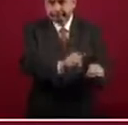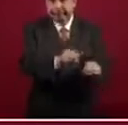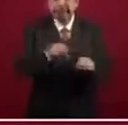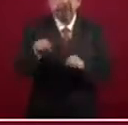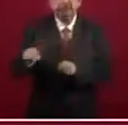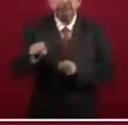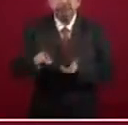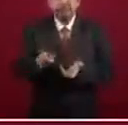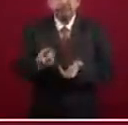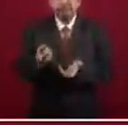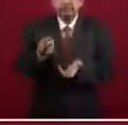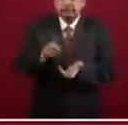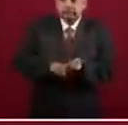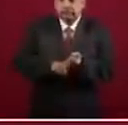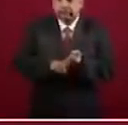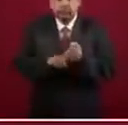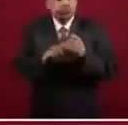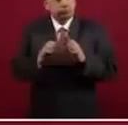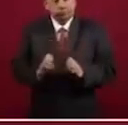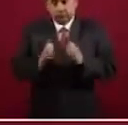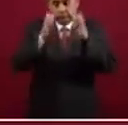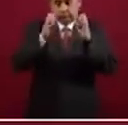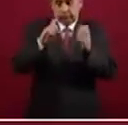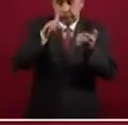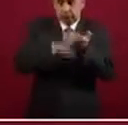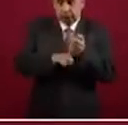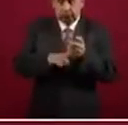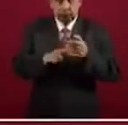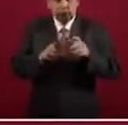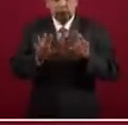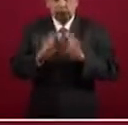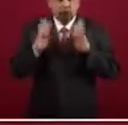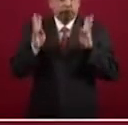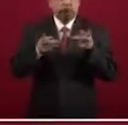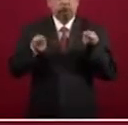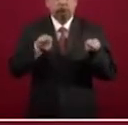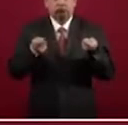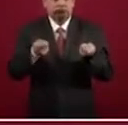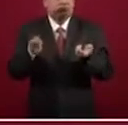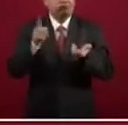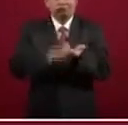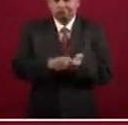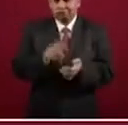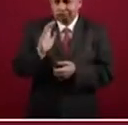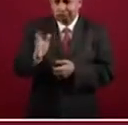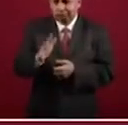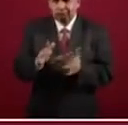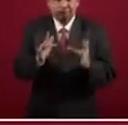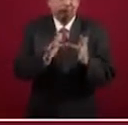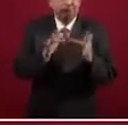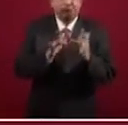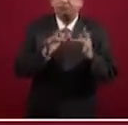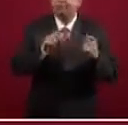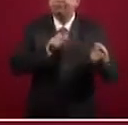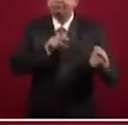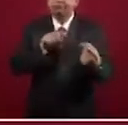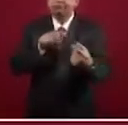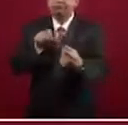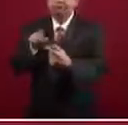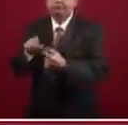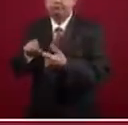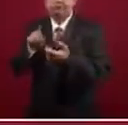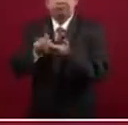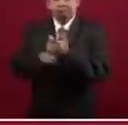desde dentro del inmueble controlado había obviamente comunicación con